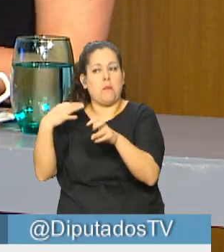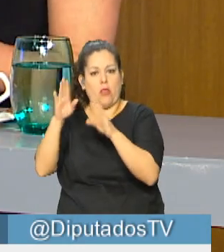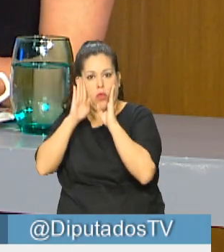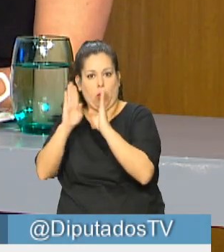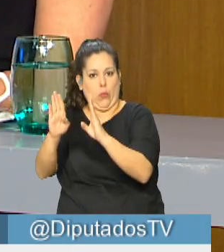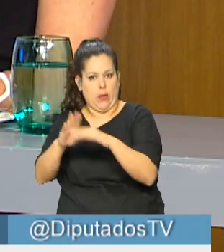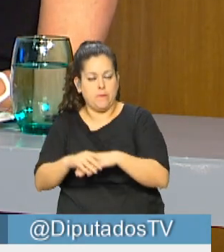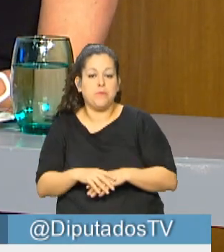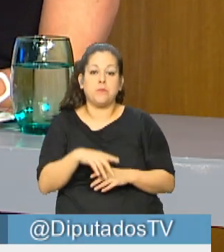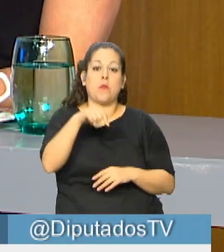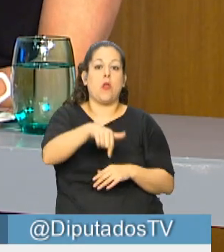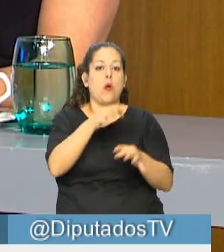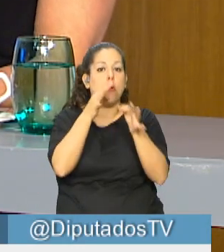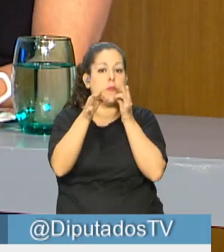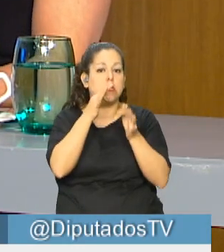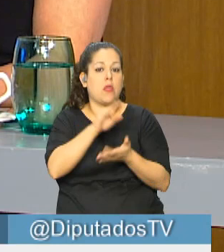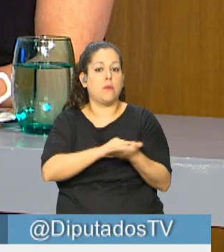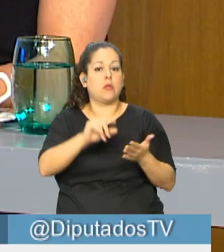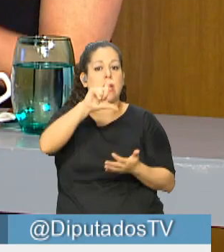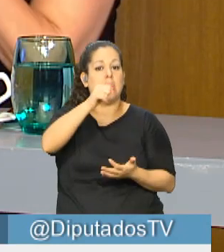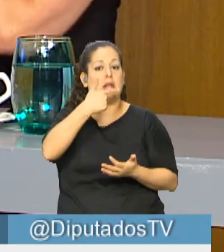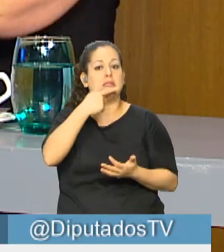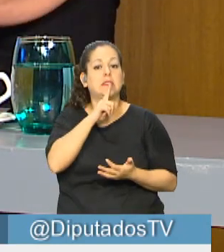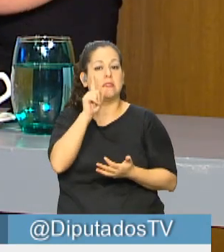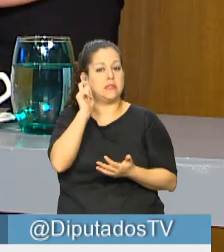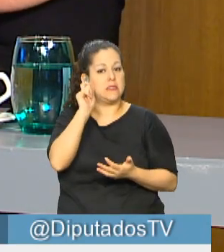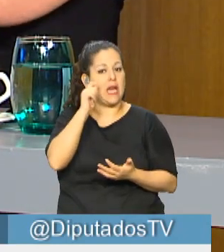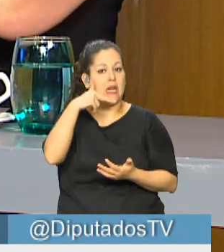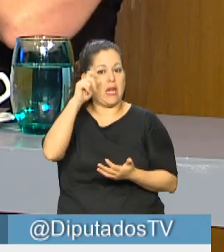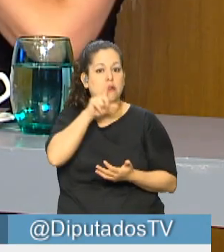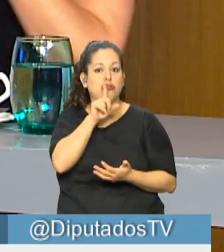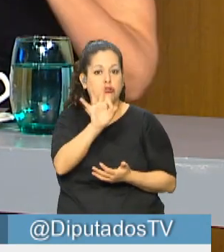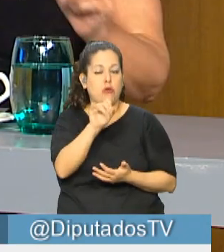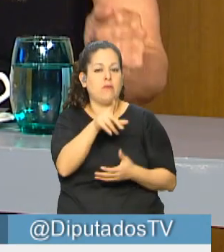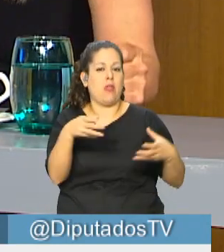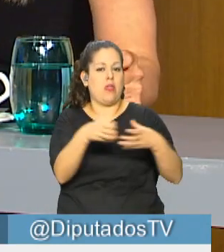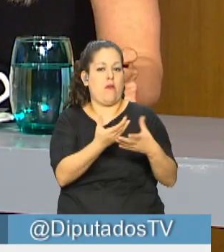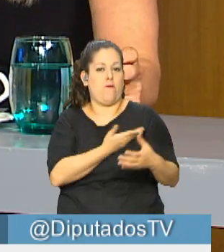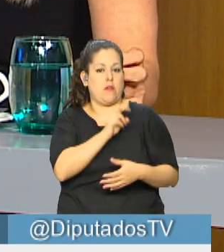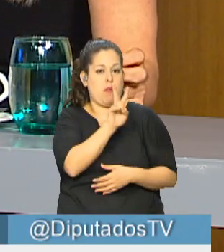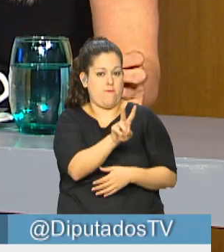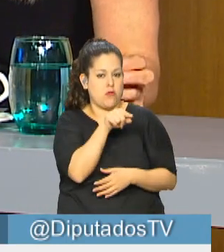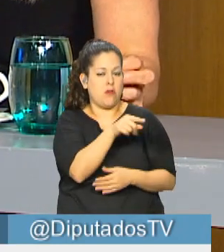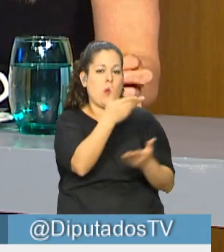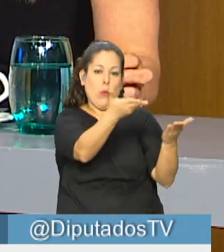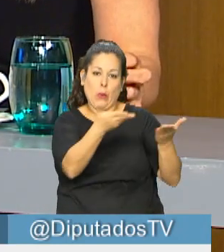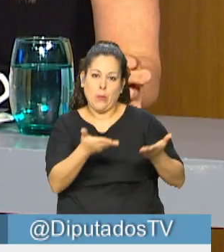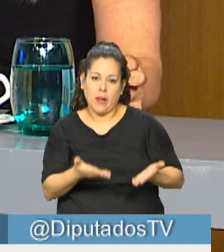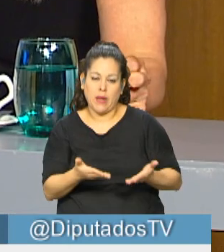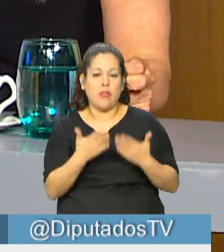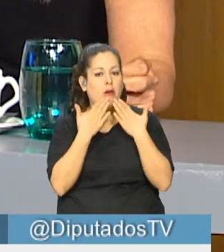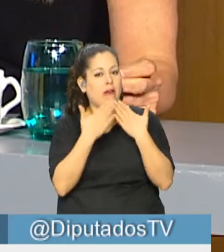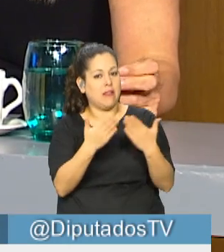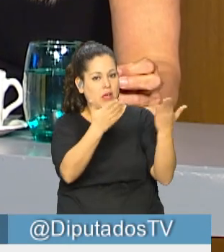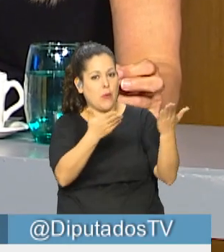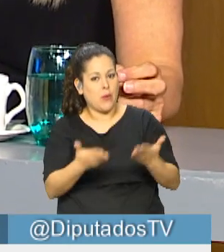Vamos a conversar ahora con Carlos Castañeto, que es diputado nacional por el Frente para la Victoria aquí en la Cámara de Diputados. Le damos la bienvenida. Gracias